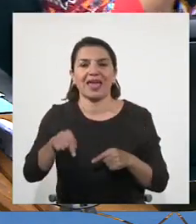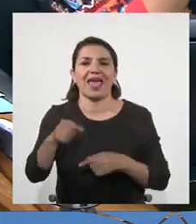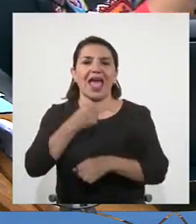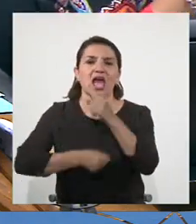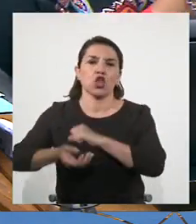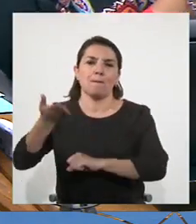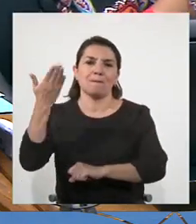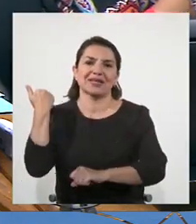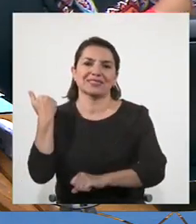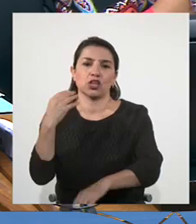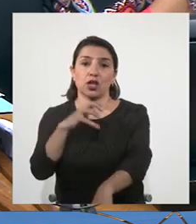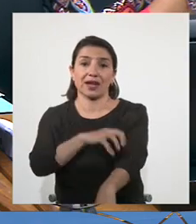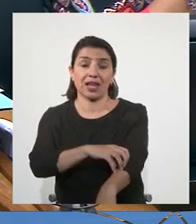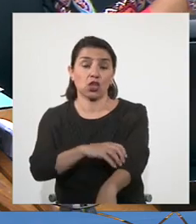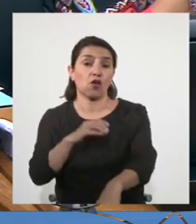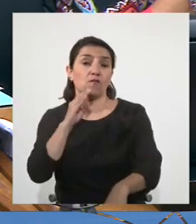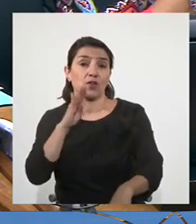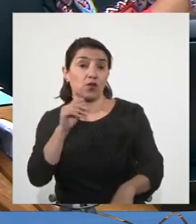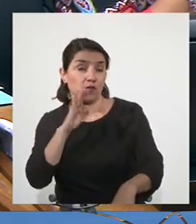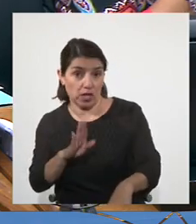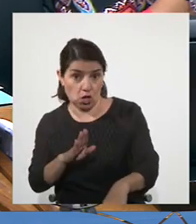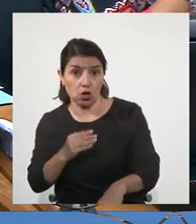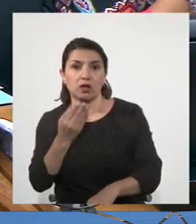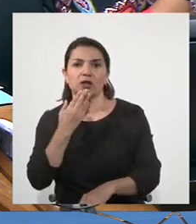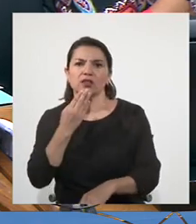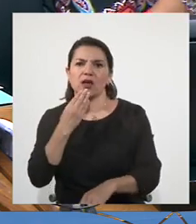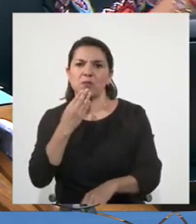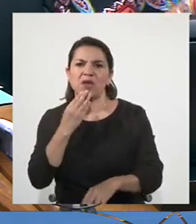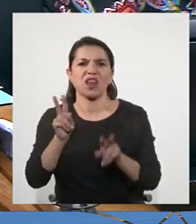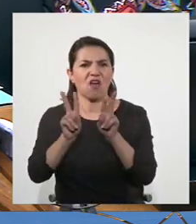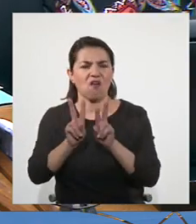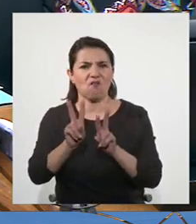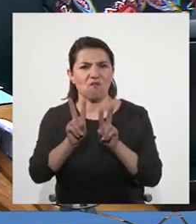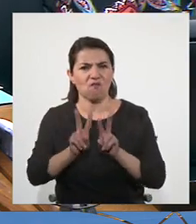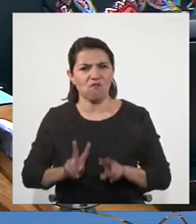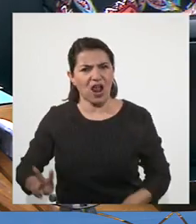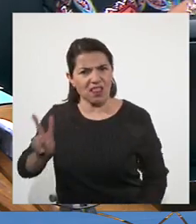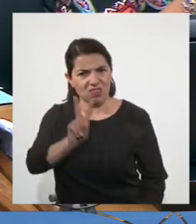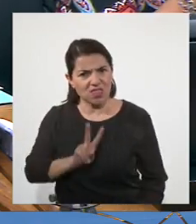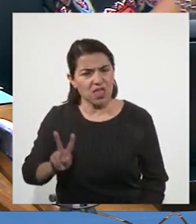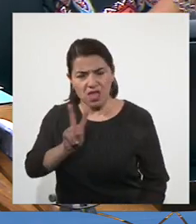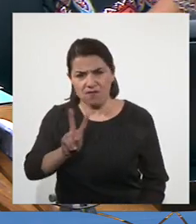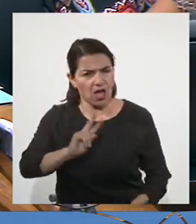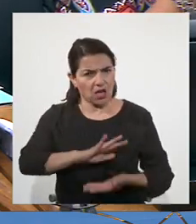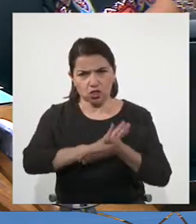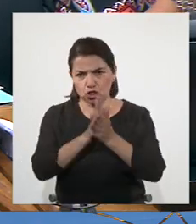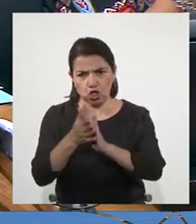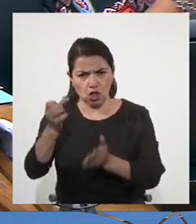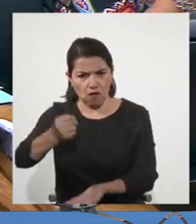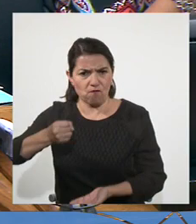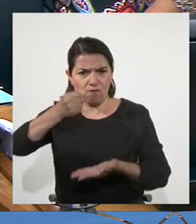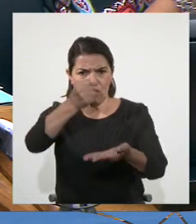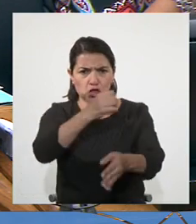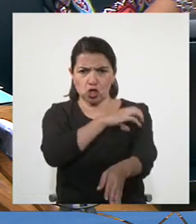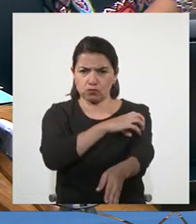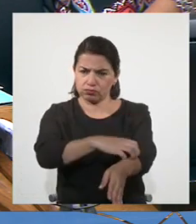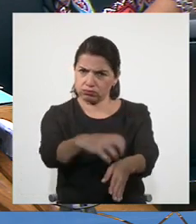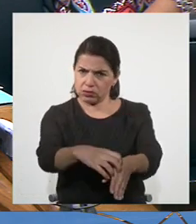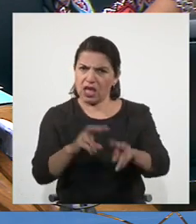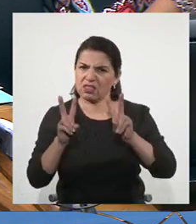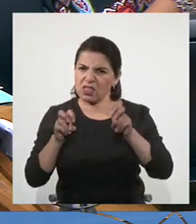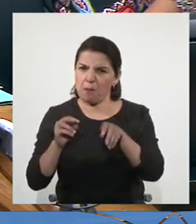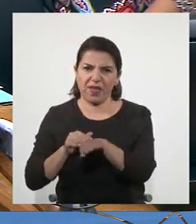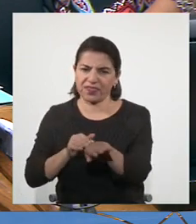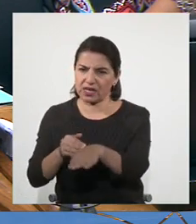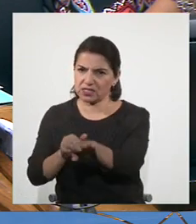Biobío, también en Valdivia y en todo el país donde llegan estos fondos de espejo del Transantiago, el porcentaje de gasto en